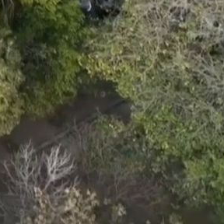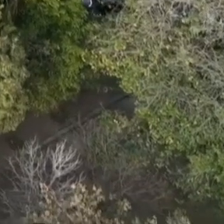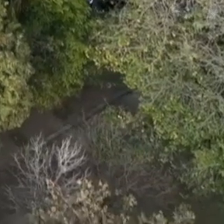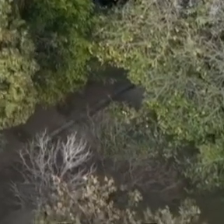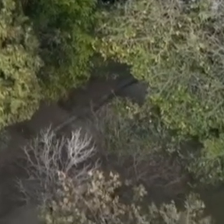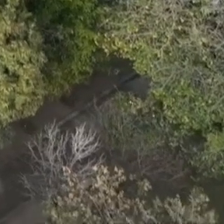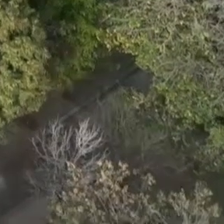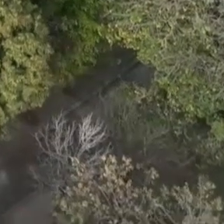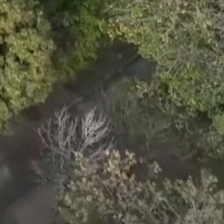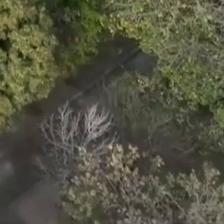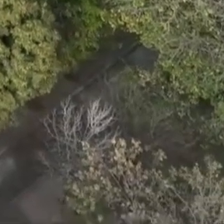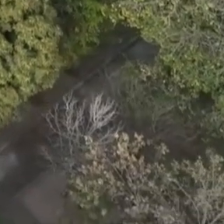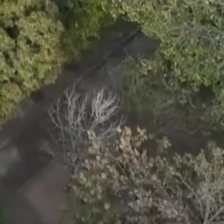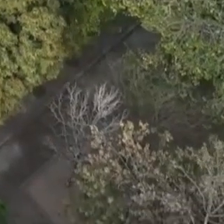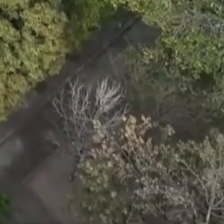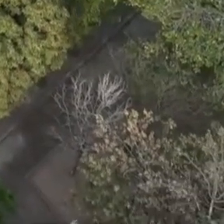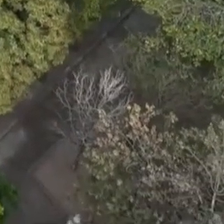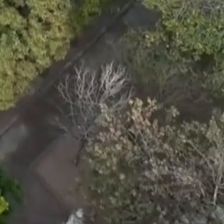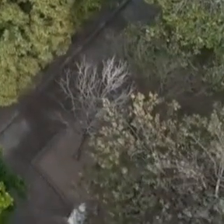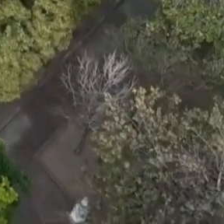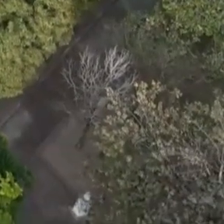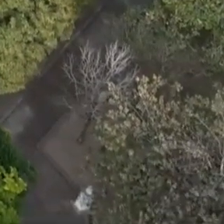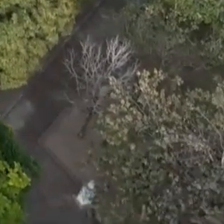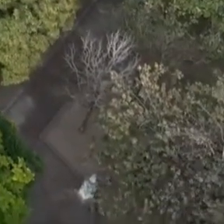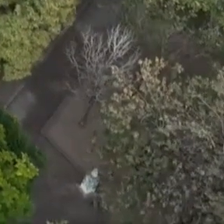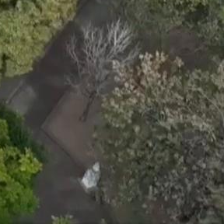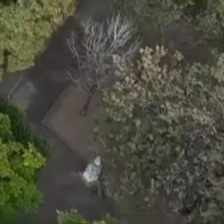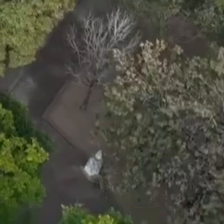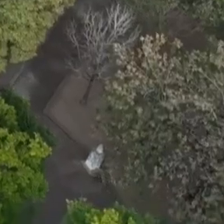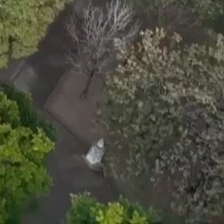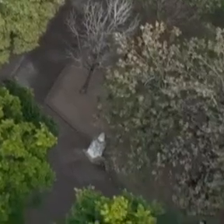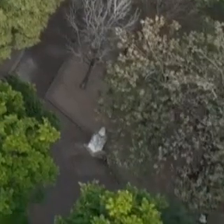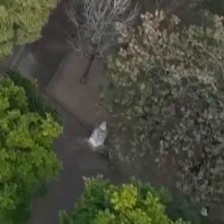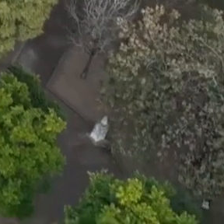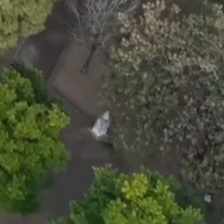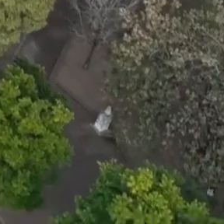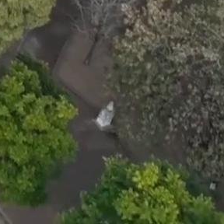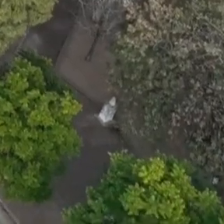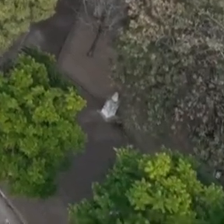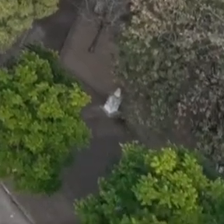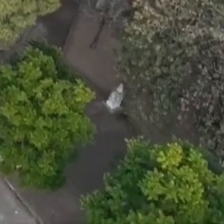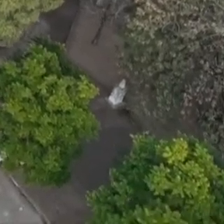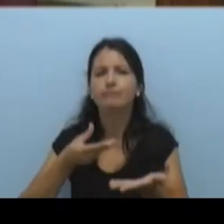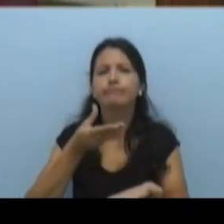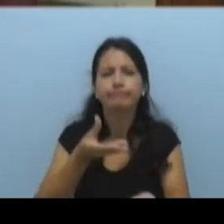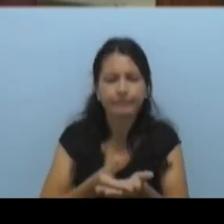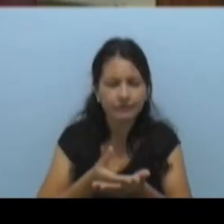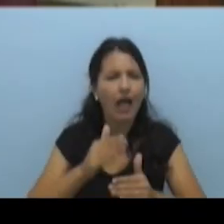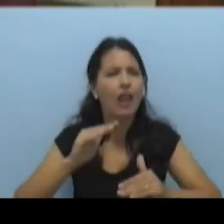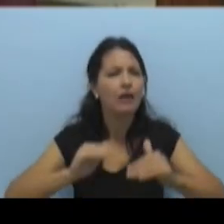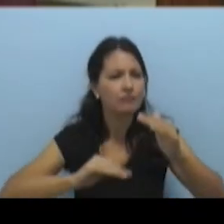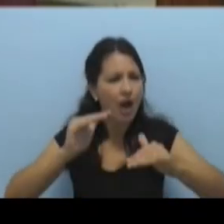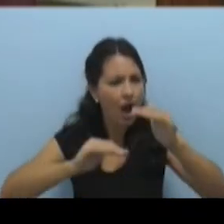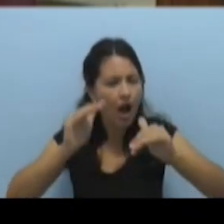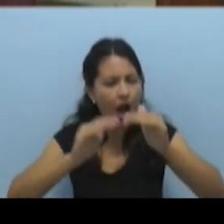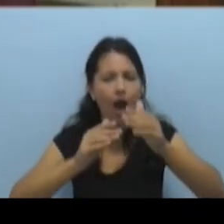incorrecto como no tener la capacidad de tomar endeudamiento para construir obra, para generar infraestructura y